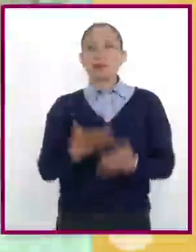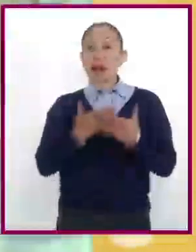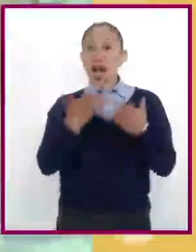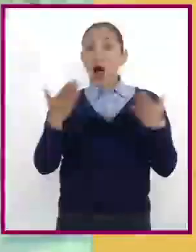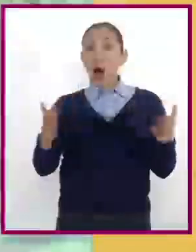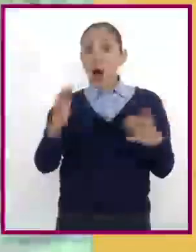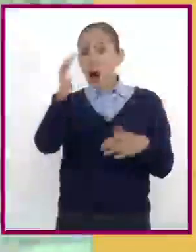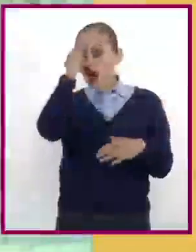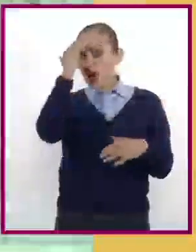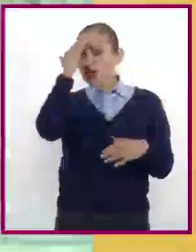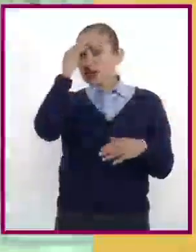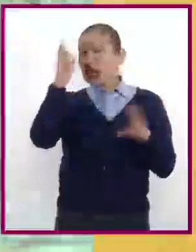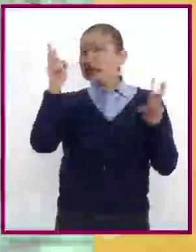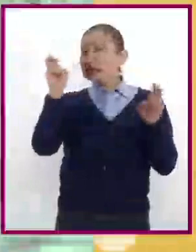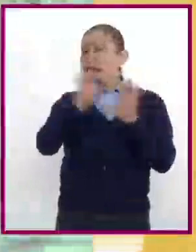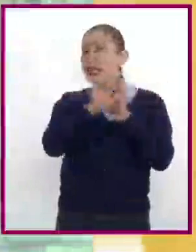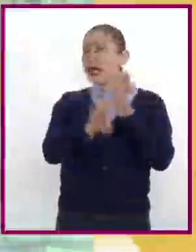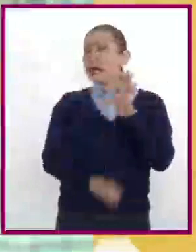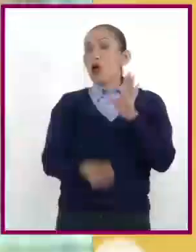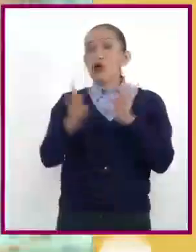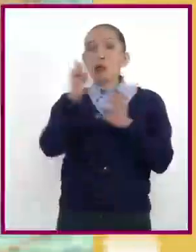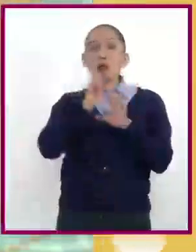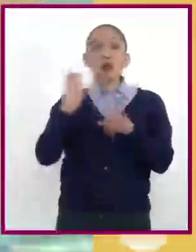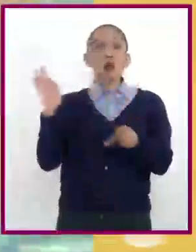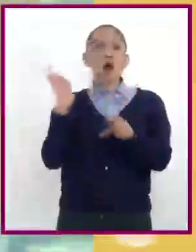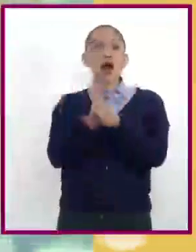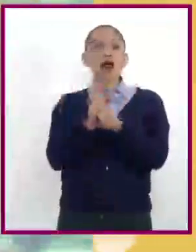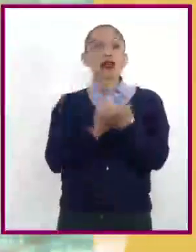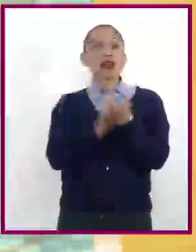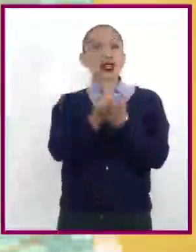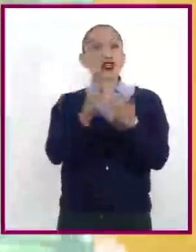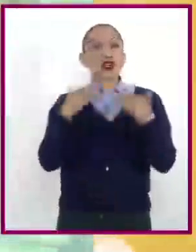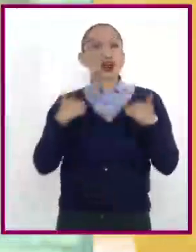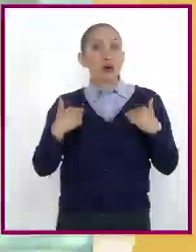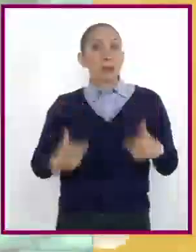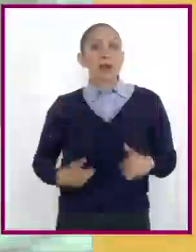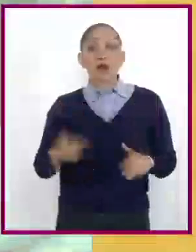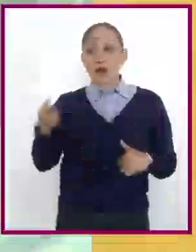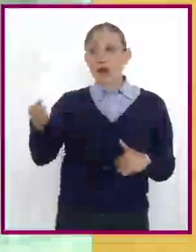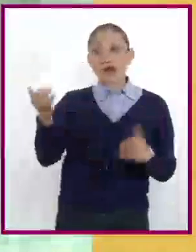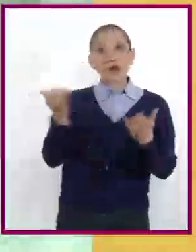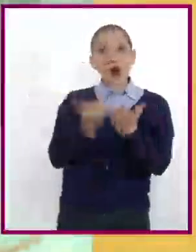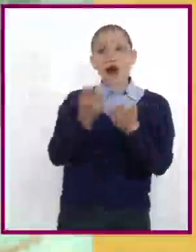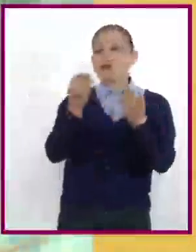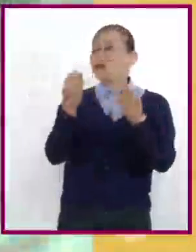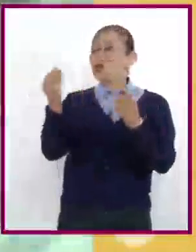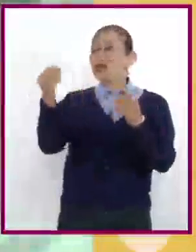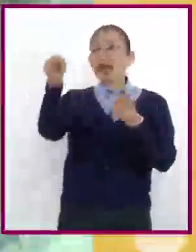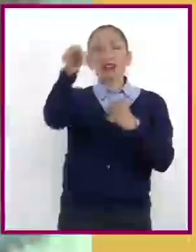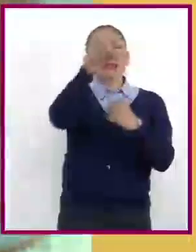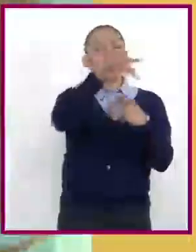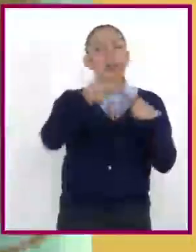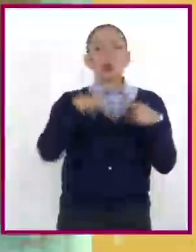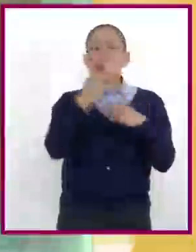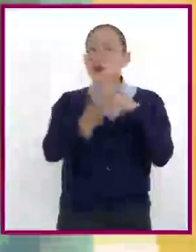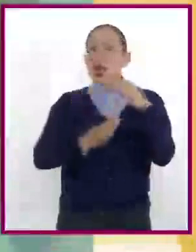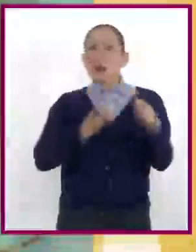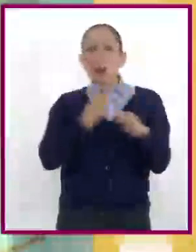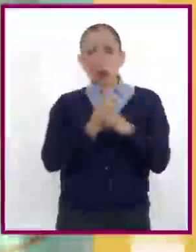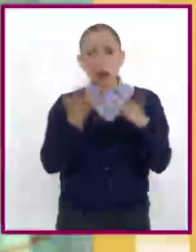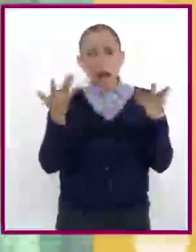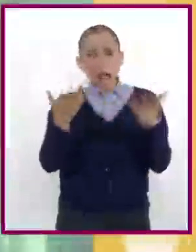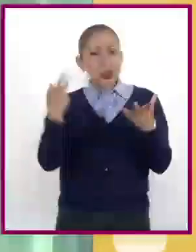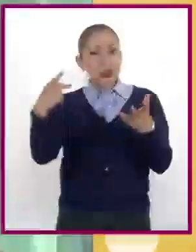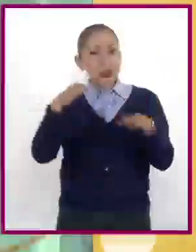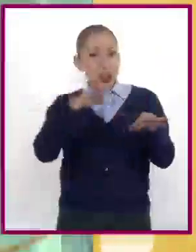Ahora conozcamos el caso de una defensora de los derechos humanos. Como ella, miles de personas en el mundo dedican